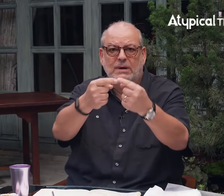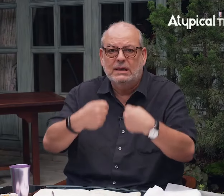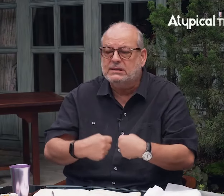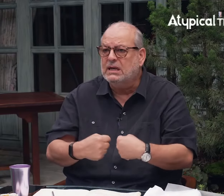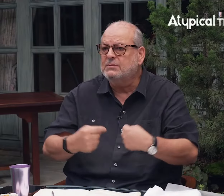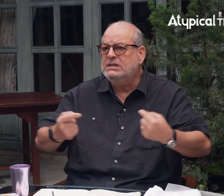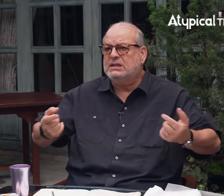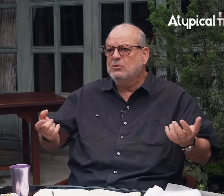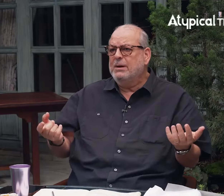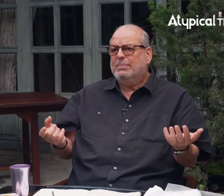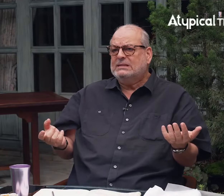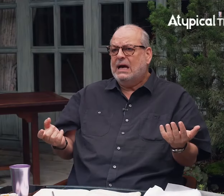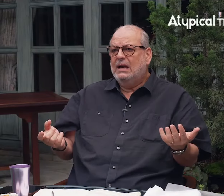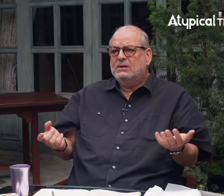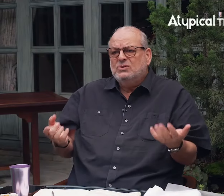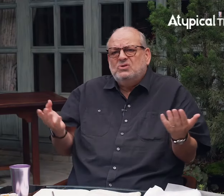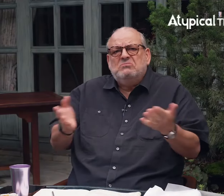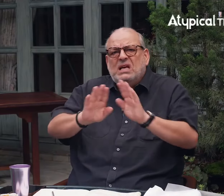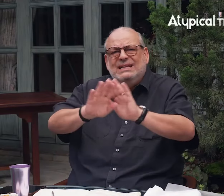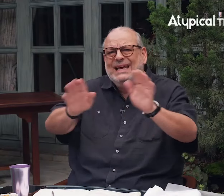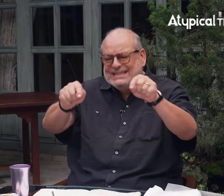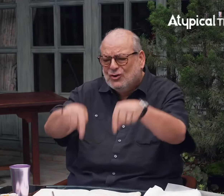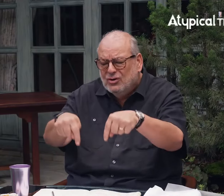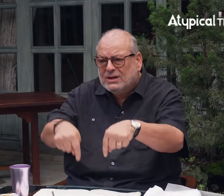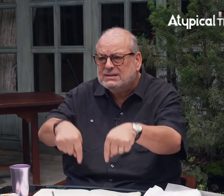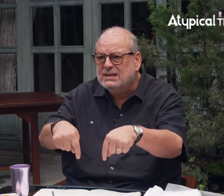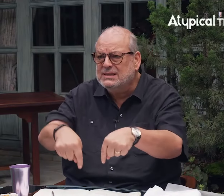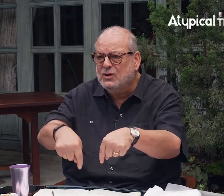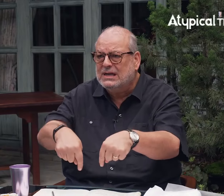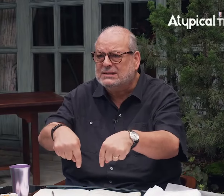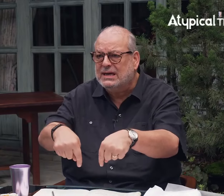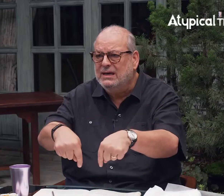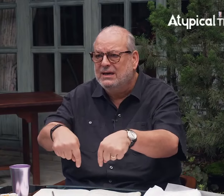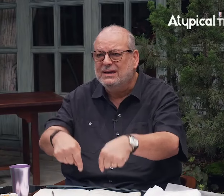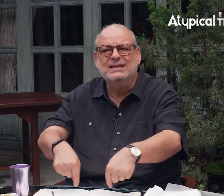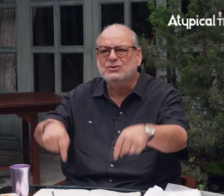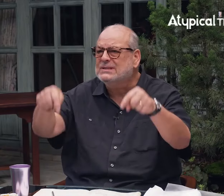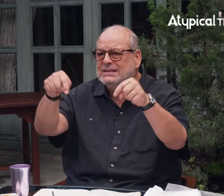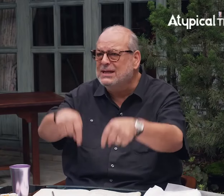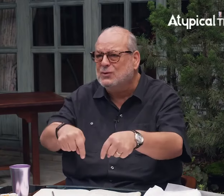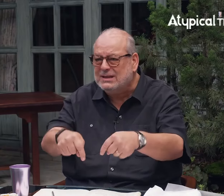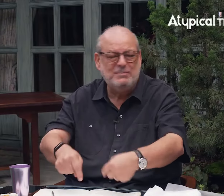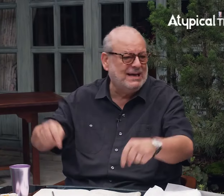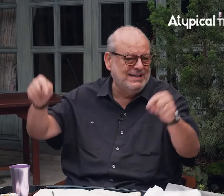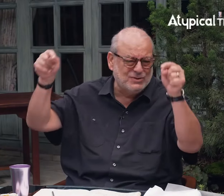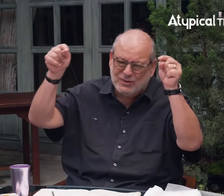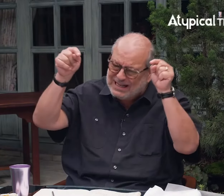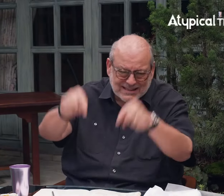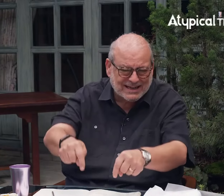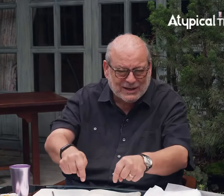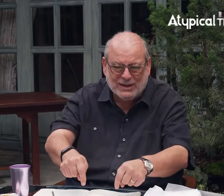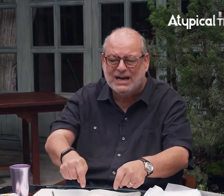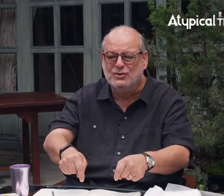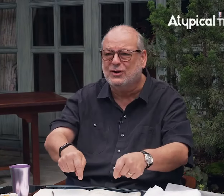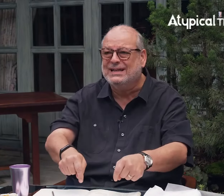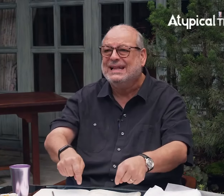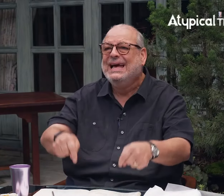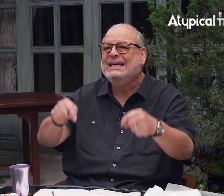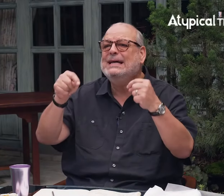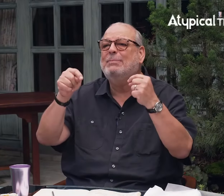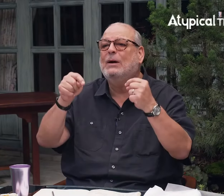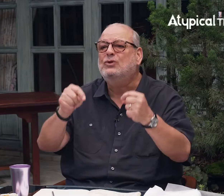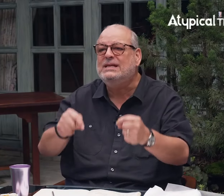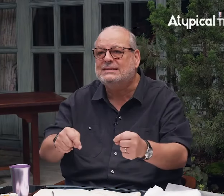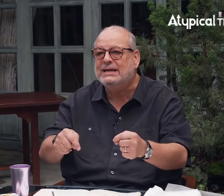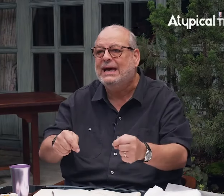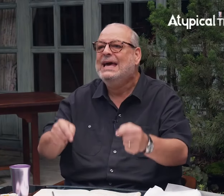la forma en la que están administrando mi empresa. Esto que está haciendo Alarraqui y esto que está haciendo Atypical y esto que hace Carlos Loret